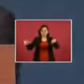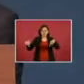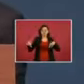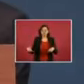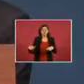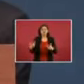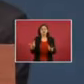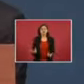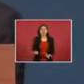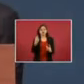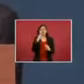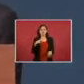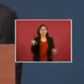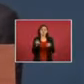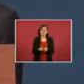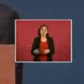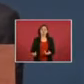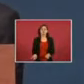generar